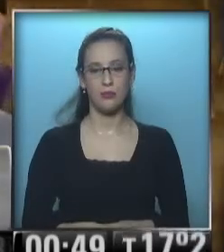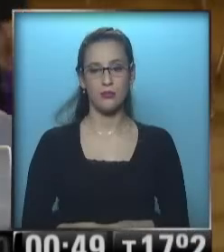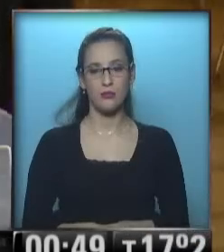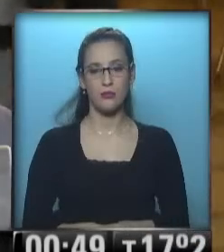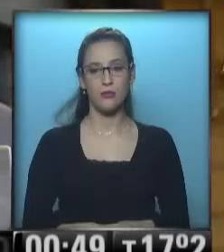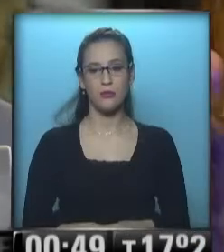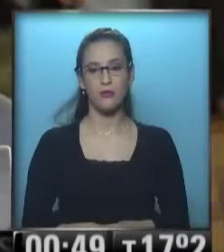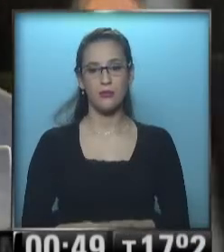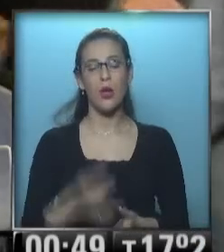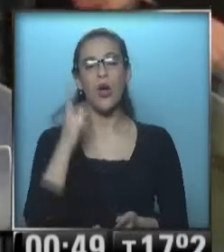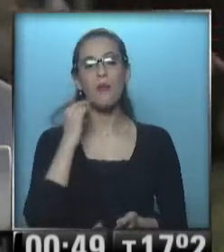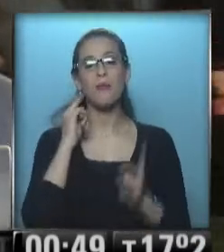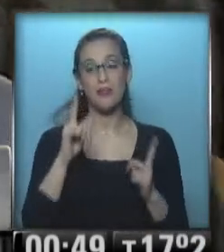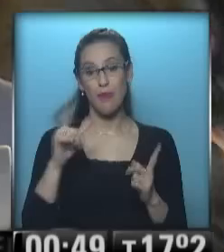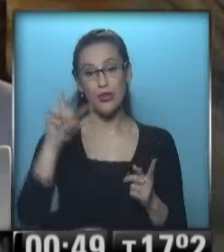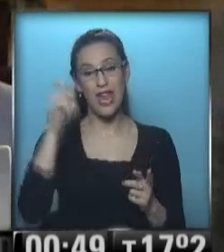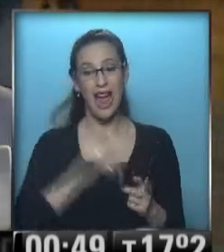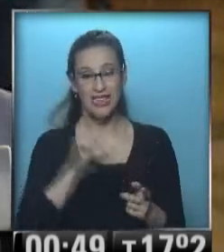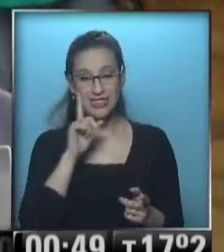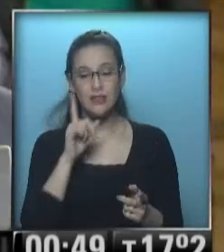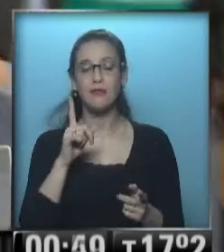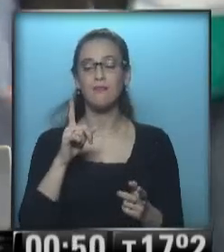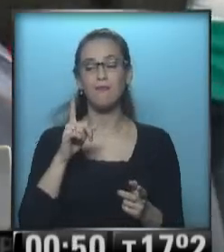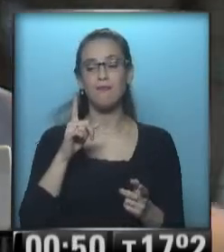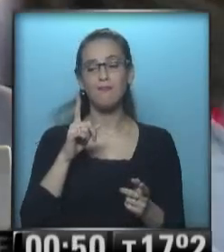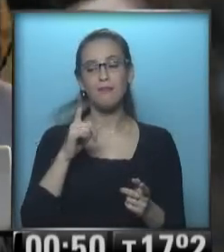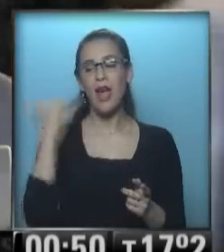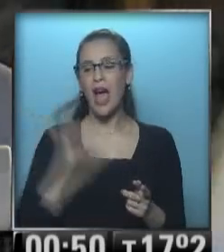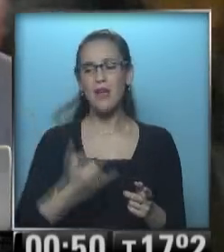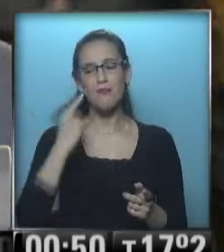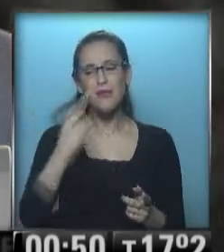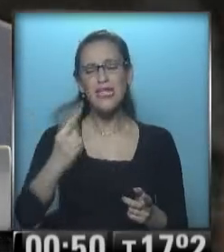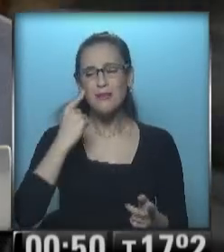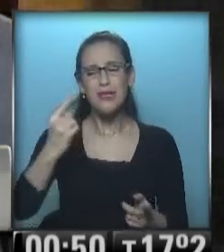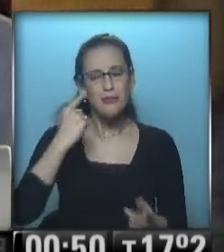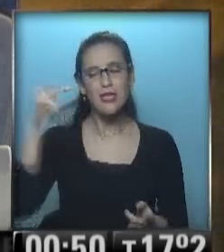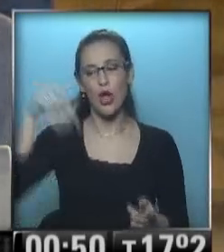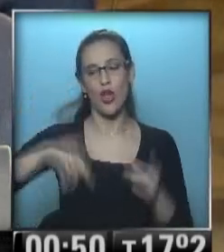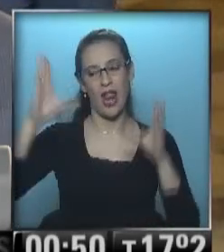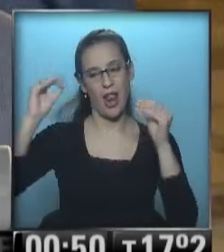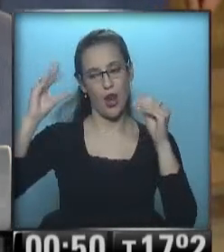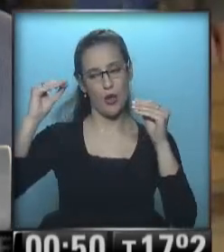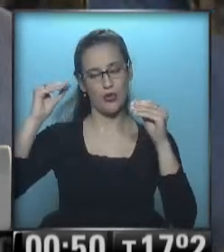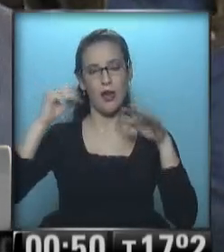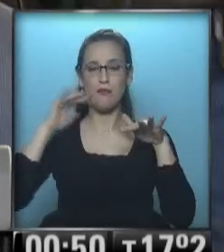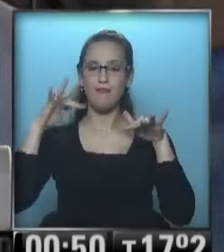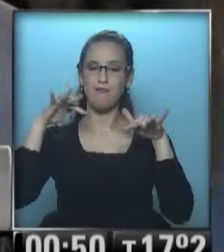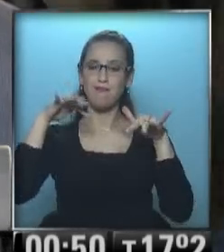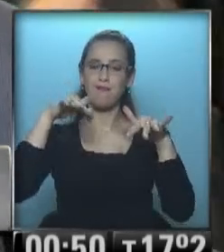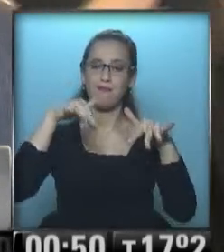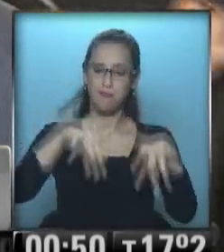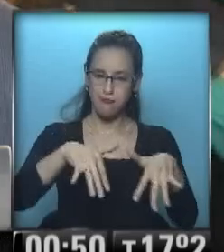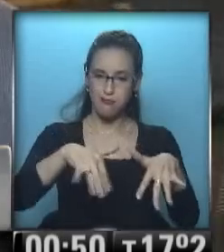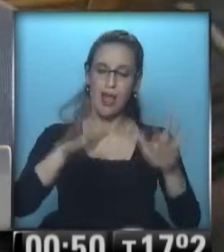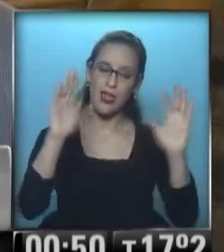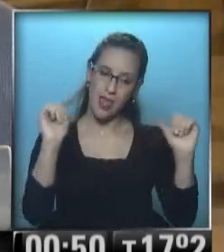sigue siendo Gustavo Cerati, habrán pasado miles durante toda esta noche hasta que encuentre su destino final, el